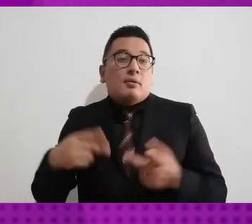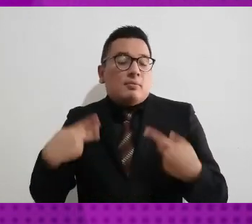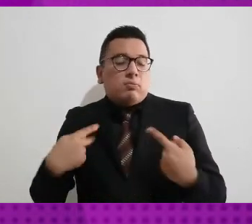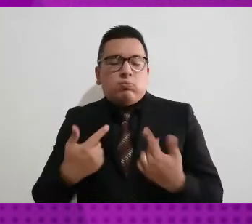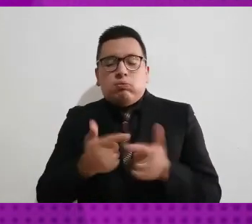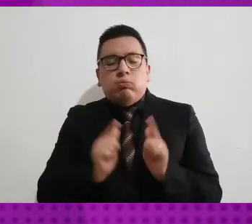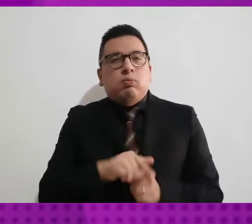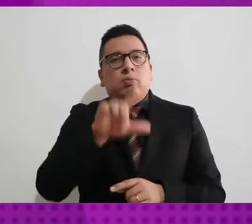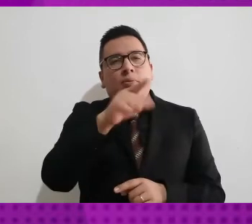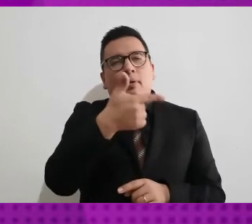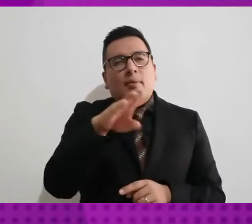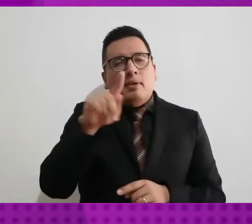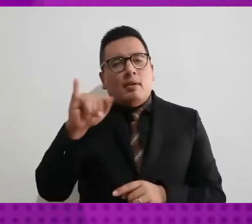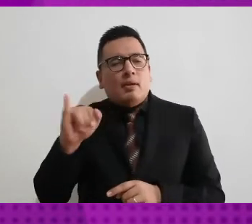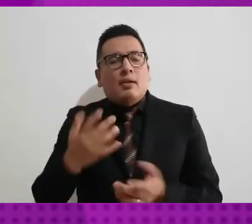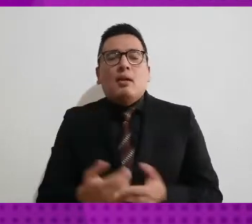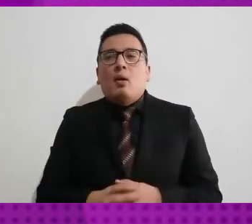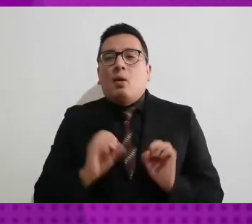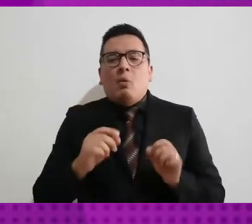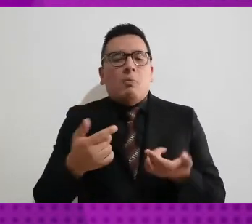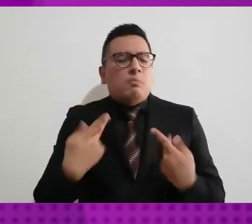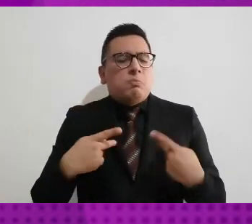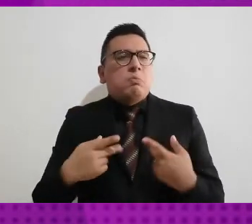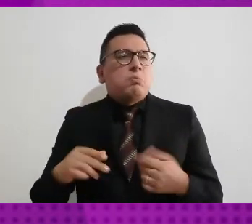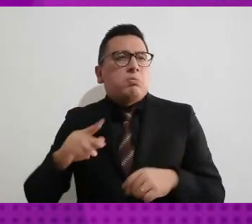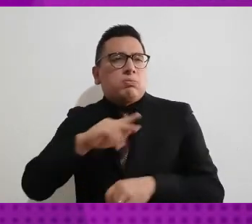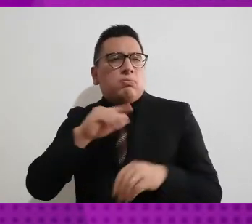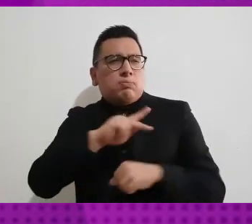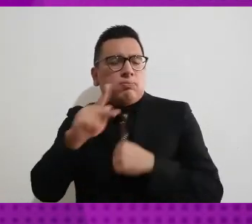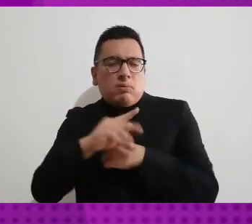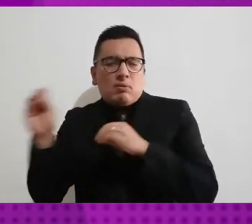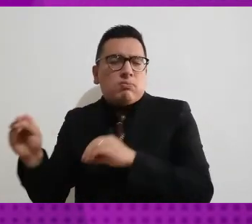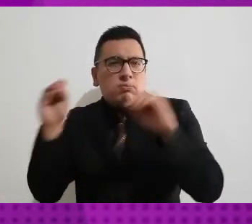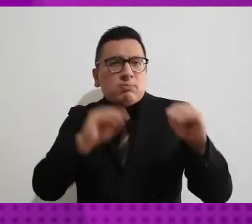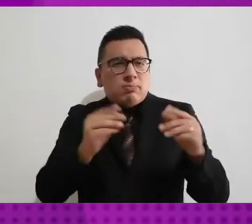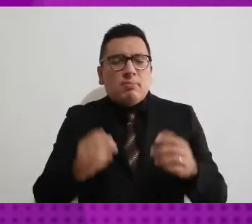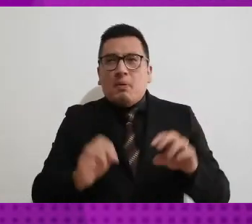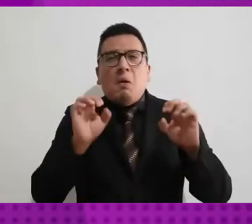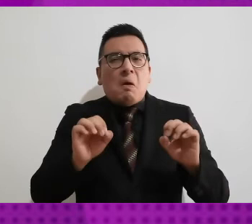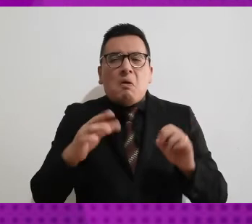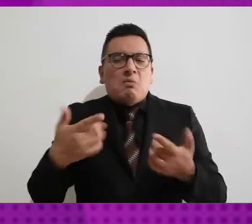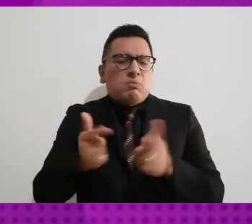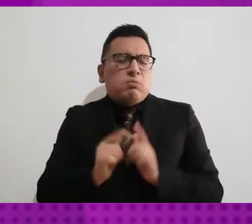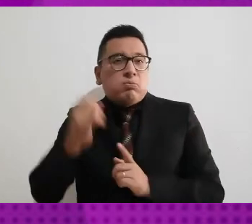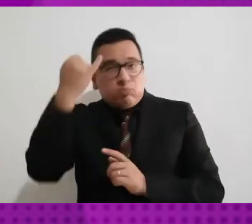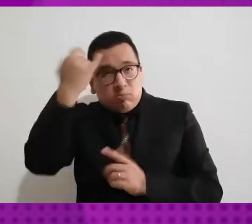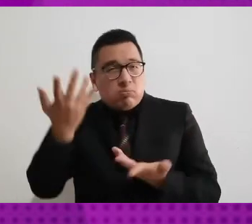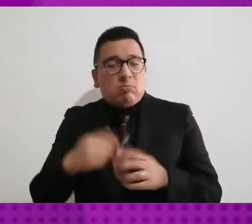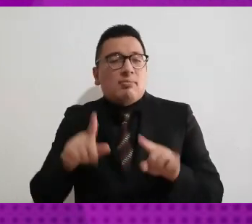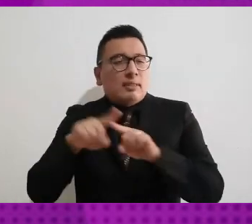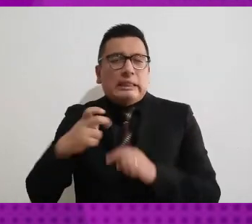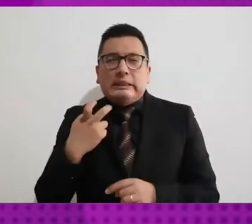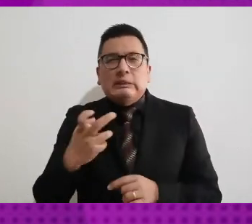el tema de los pueblos y comunidades indígenas. Hay una gran riqueza en